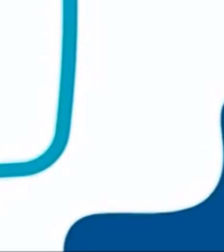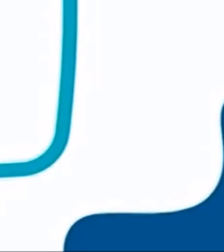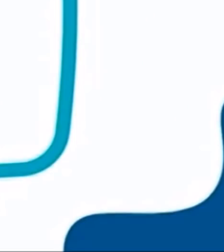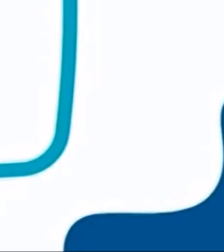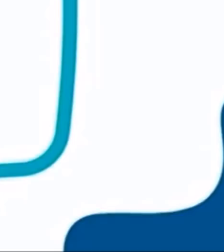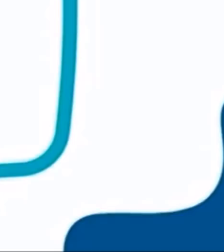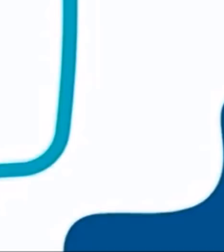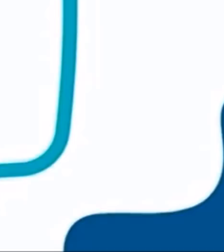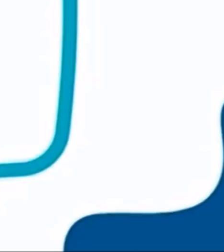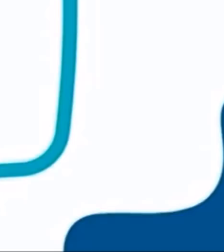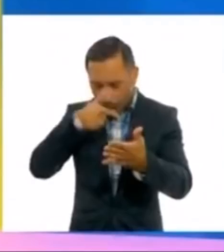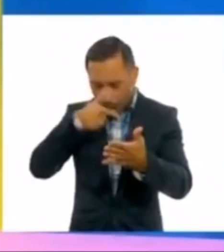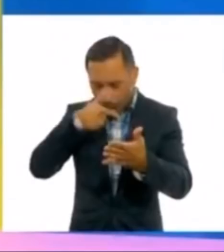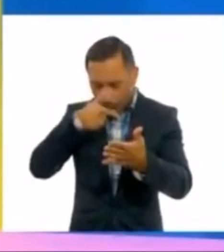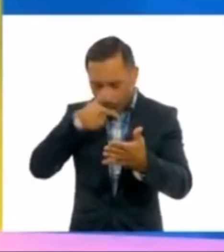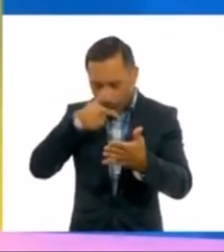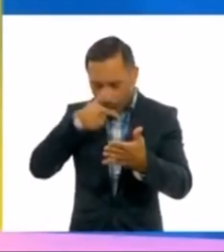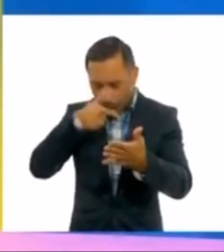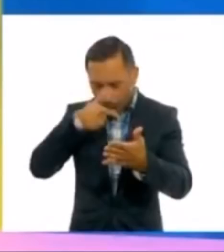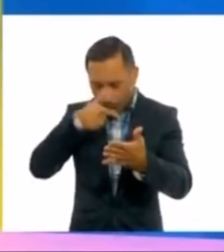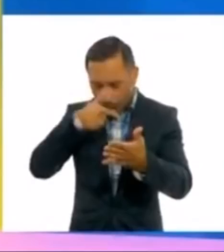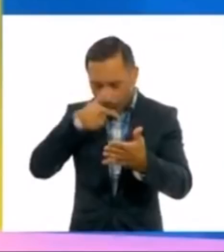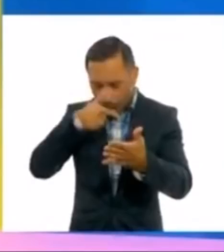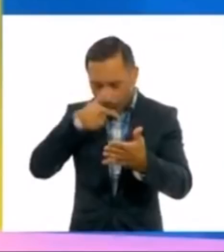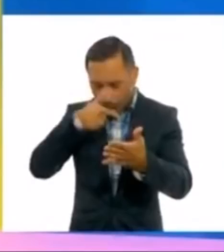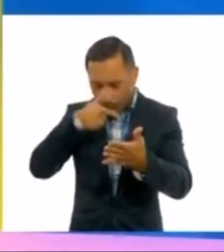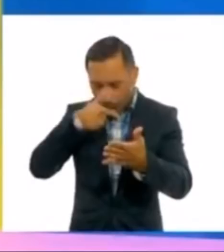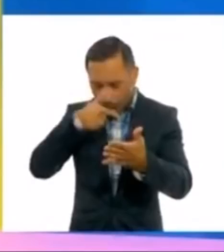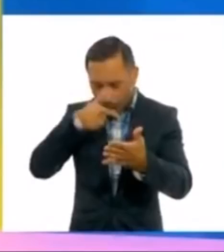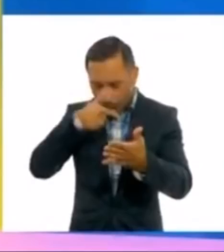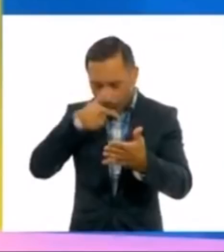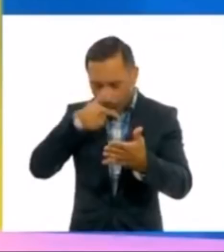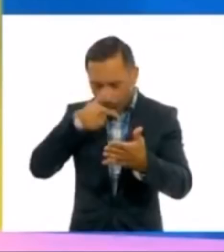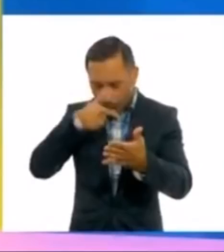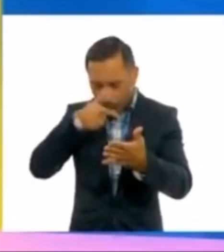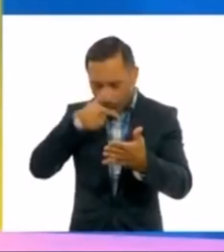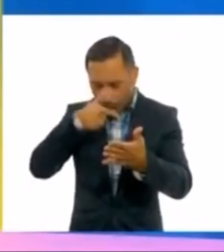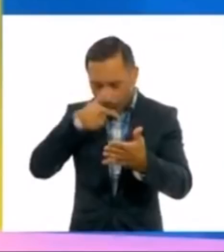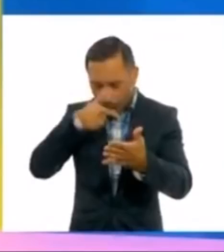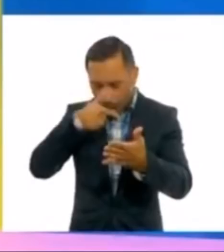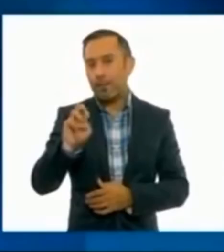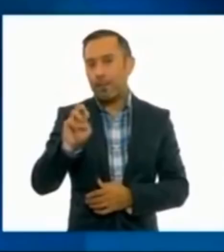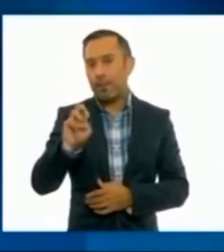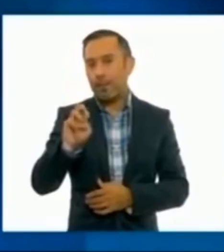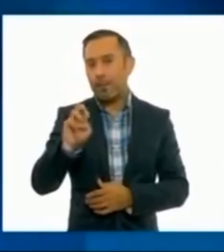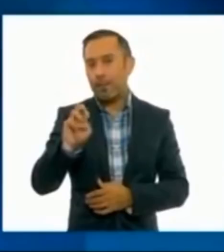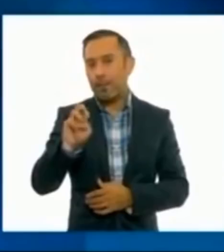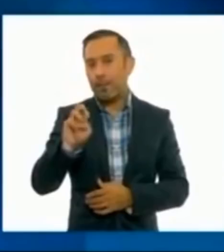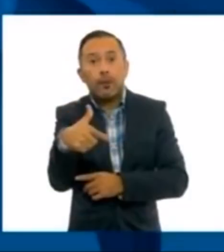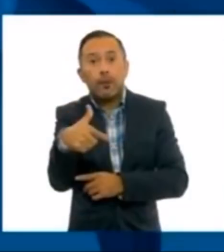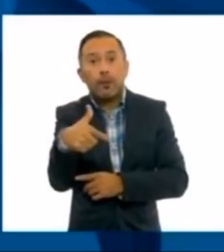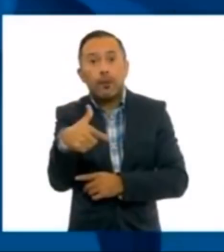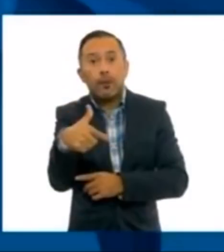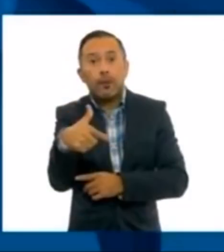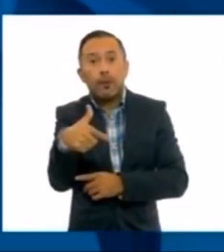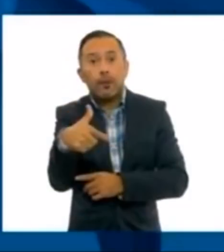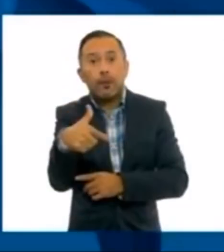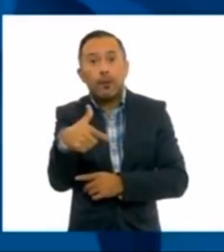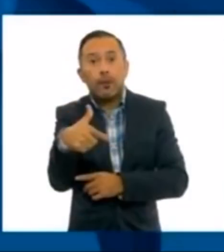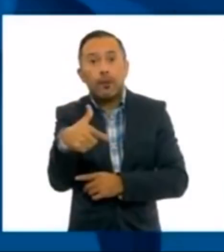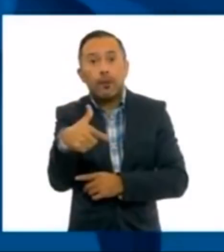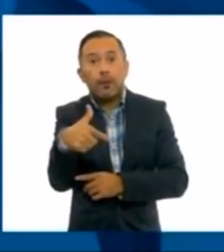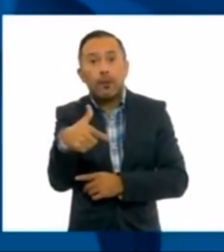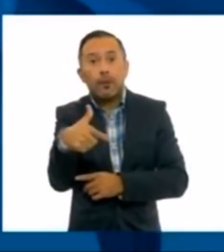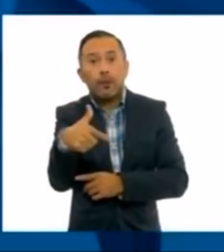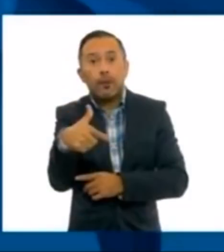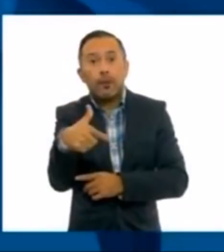materna. El tema es poesía y poemas. Tom nos comparte un poema que puede ser uno de sus favoritos. Sub 14. Los